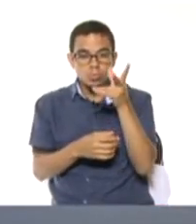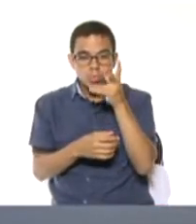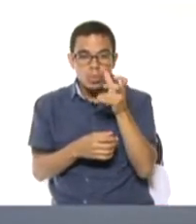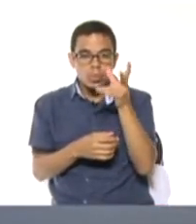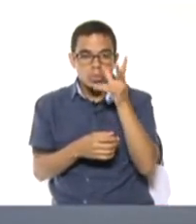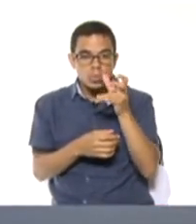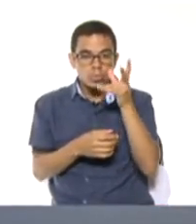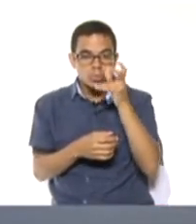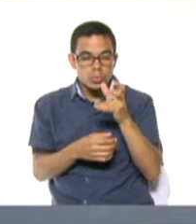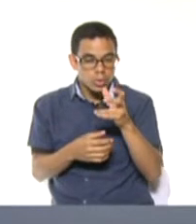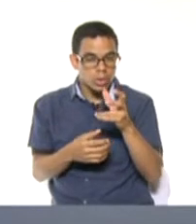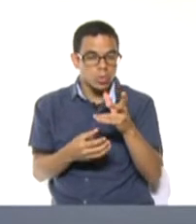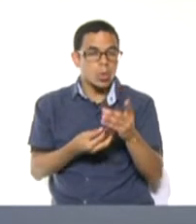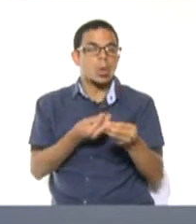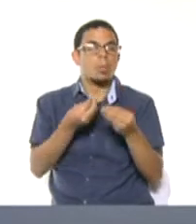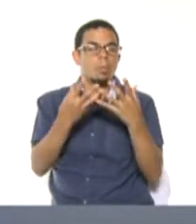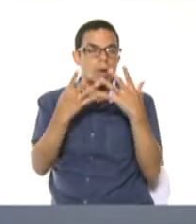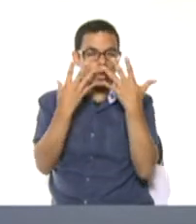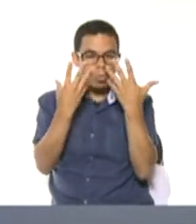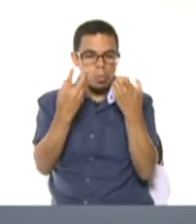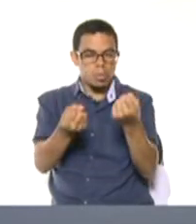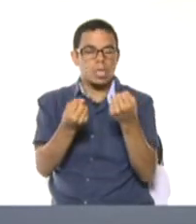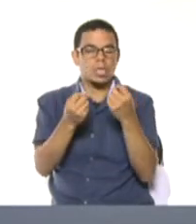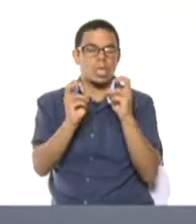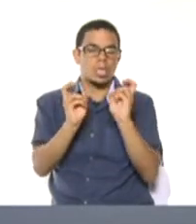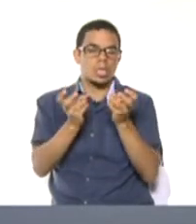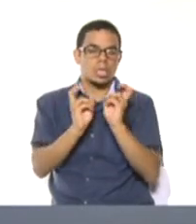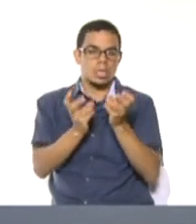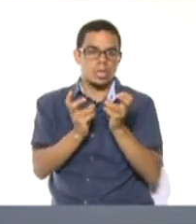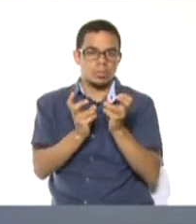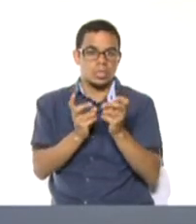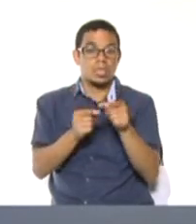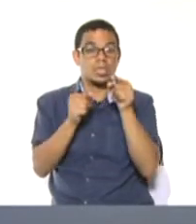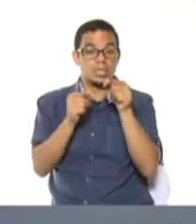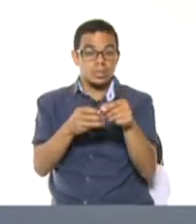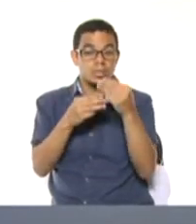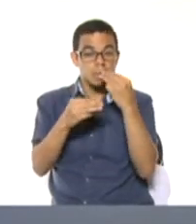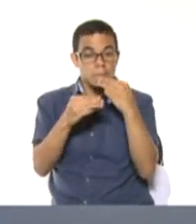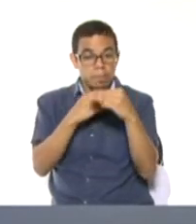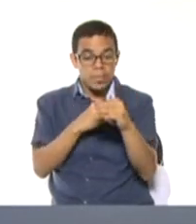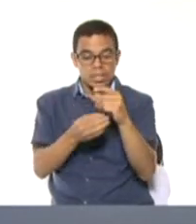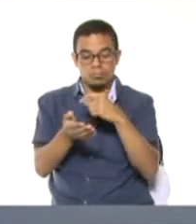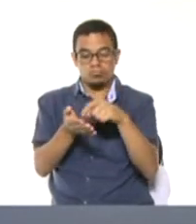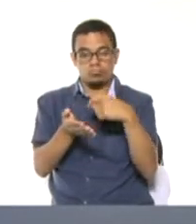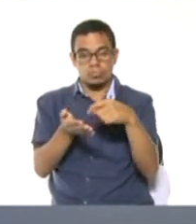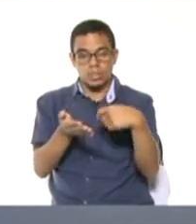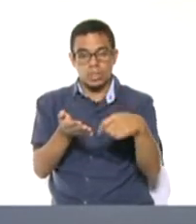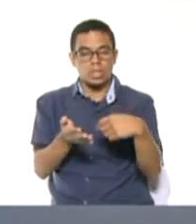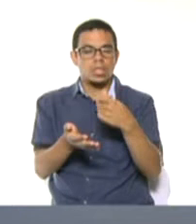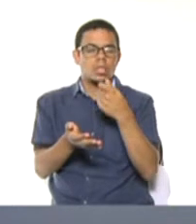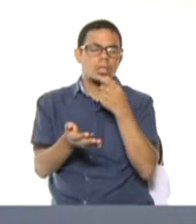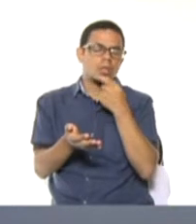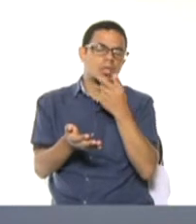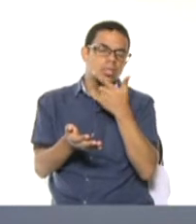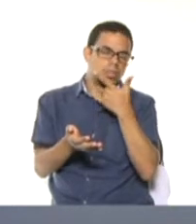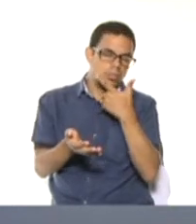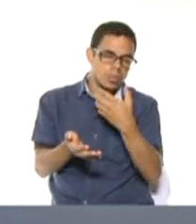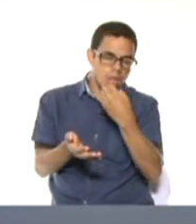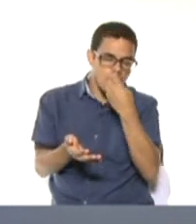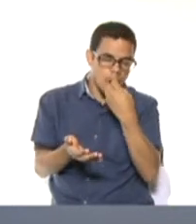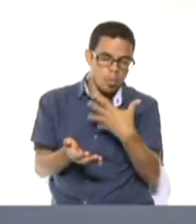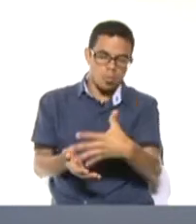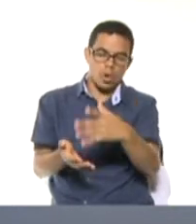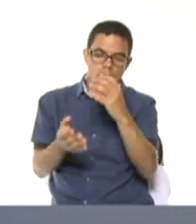la información. Y cuando transmitimos ese mensaje escrito, qué bonito presentarlo, una